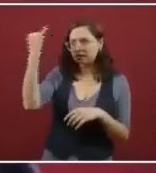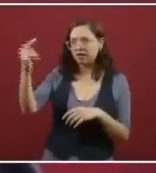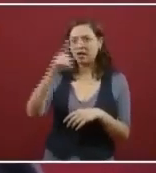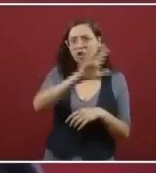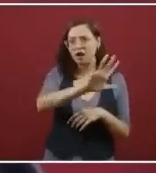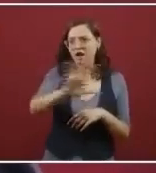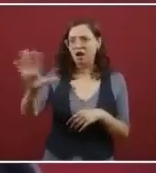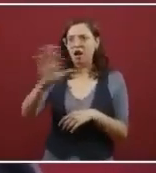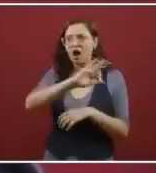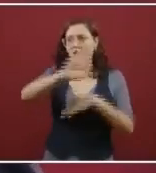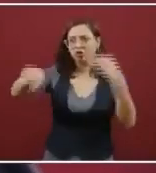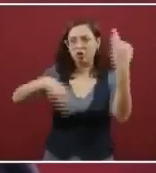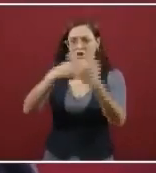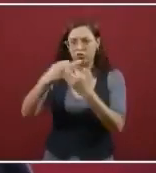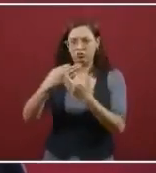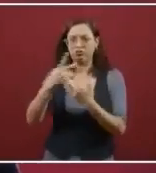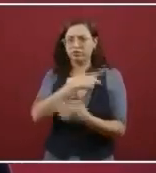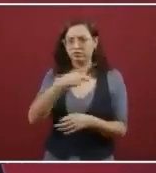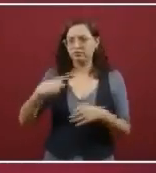desde luego no solo